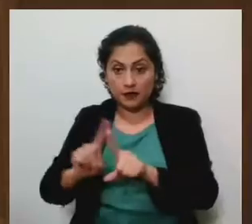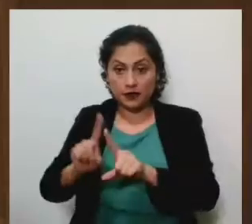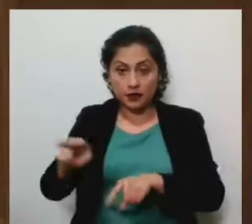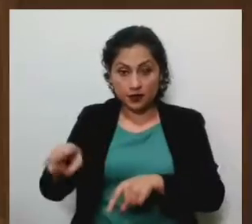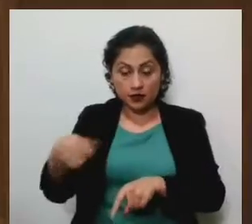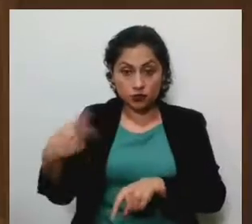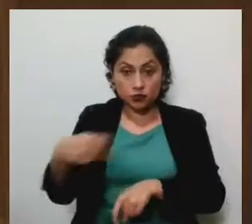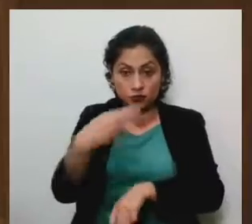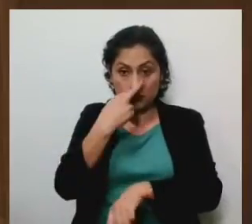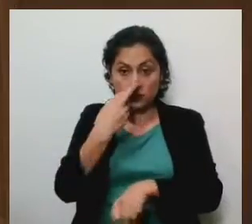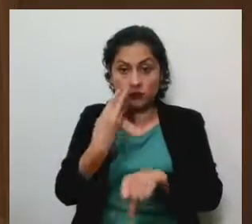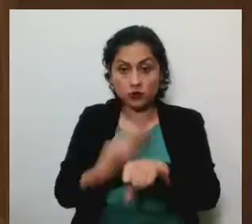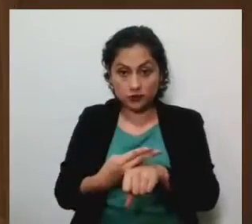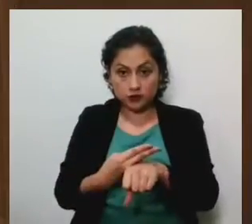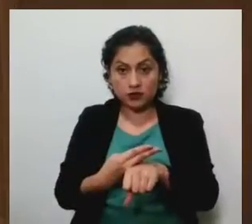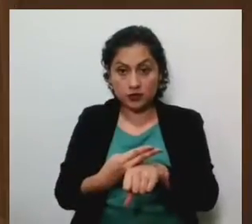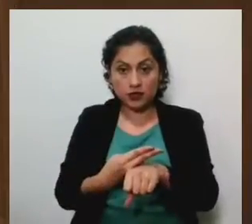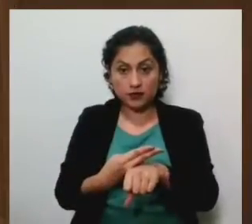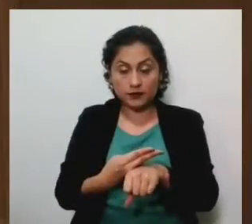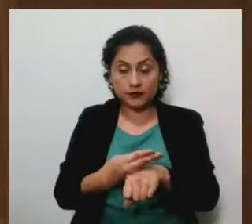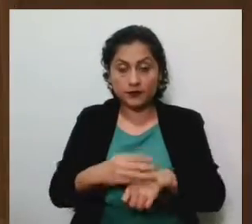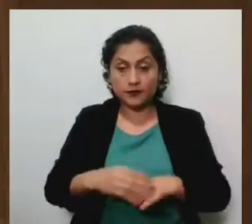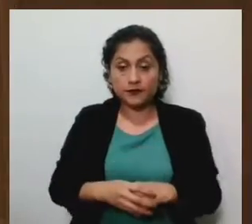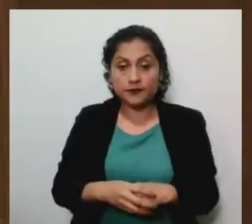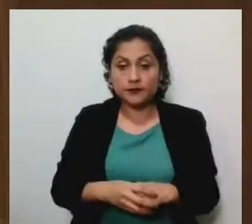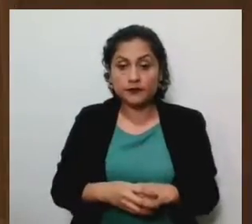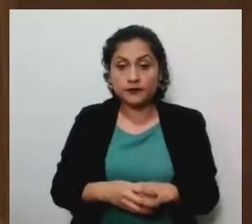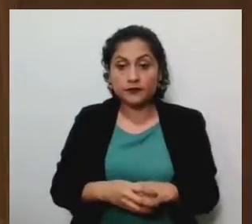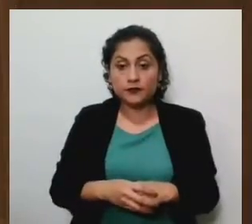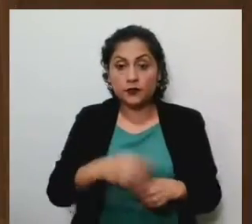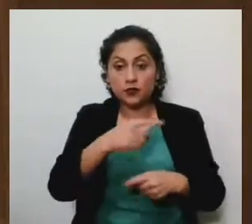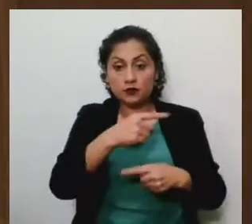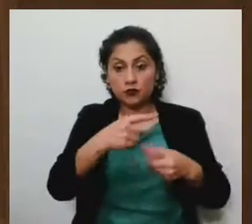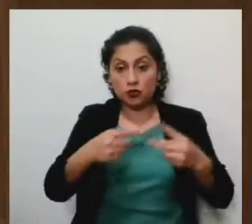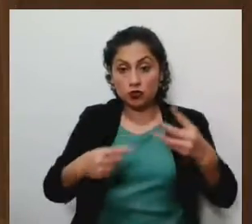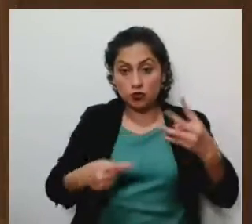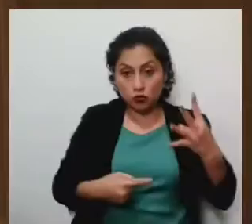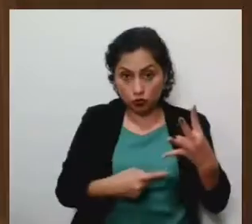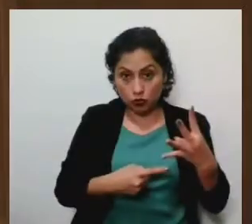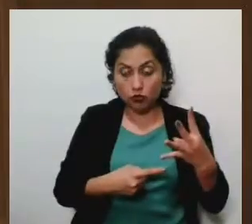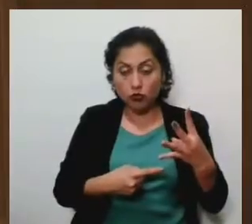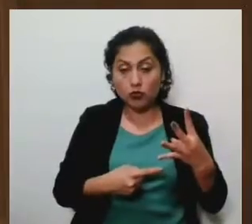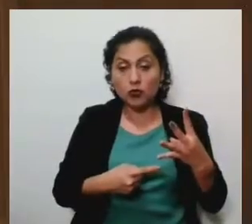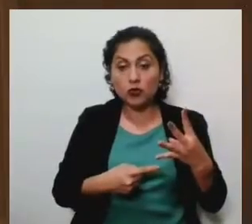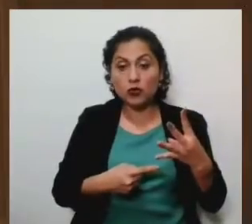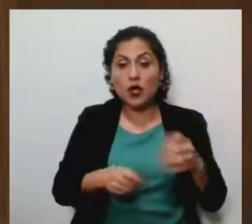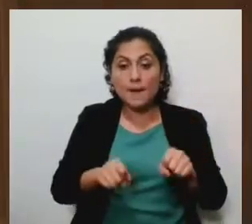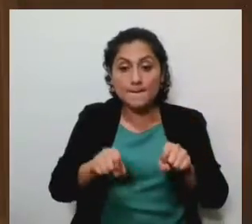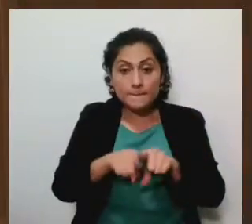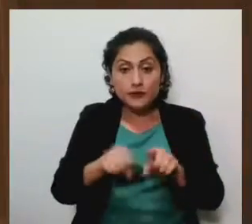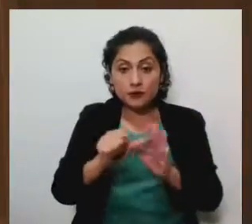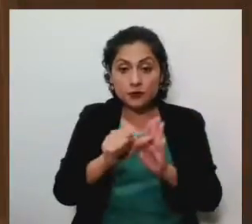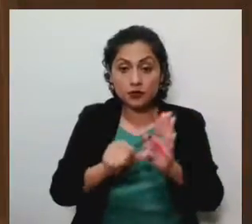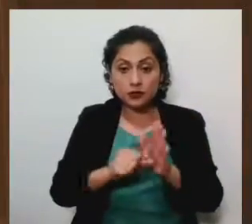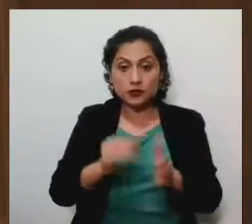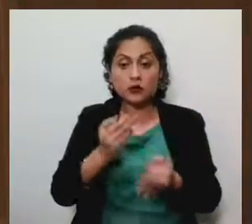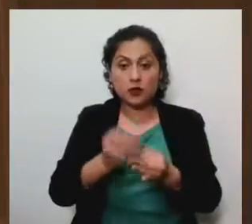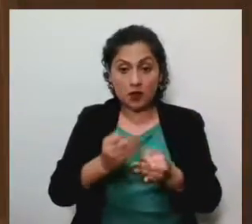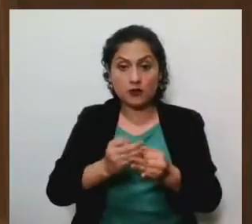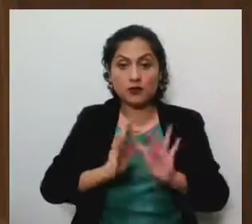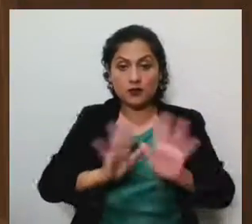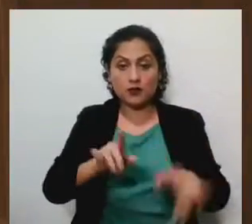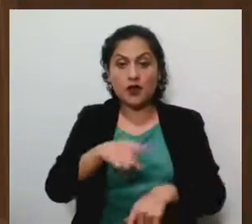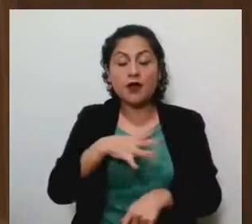materia de que se trate. Lo anterior es así toda vez que el mismo artículo ya dispone actualmente que aquellos